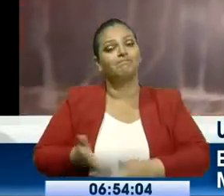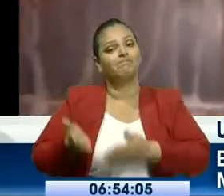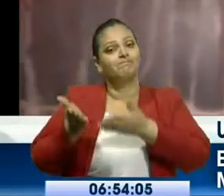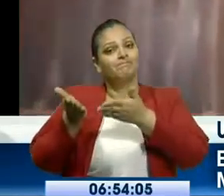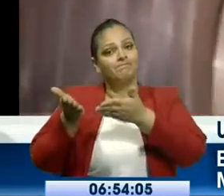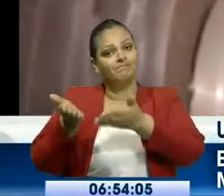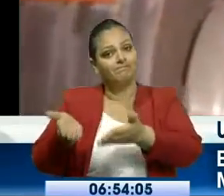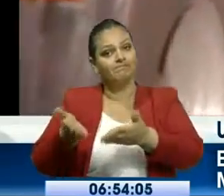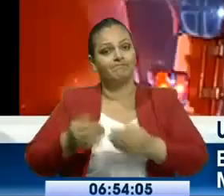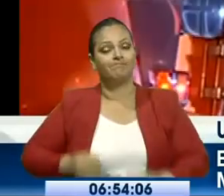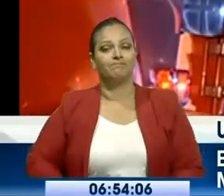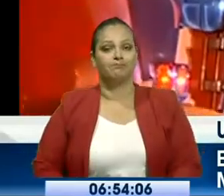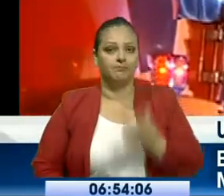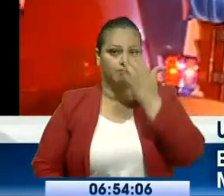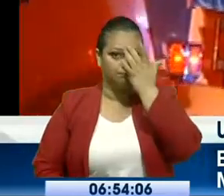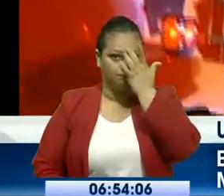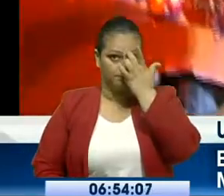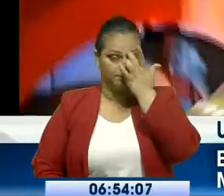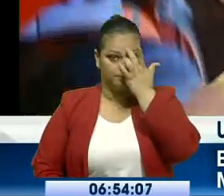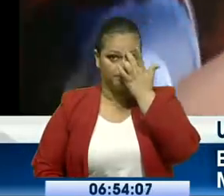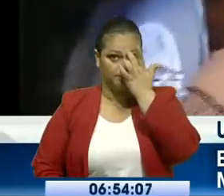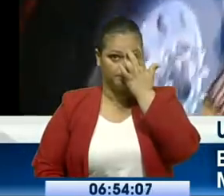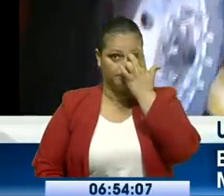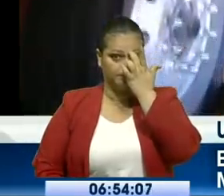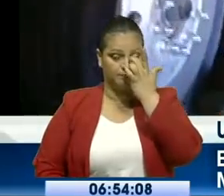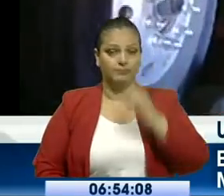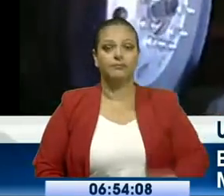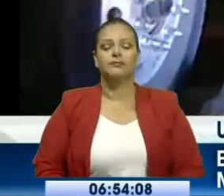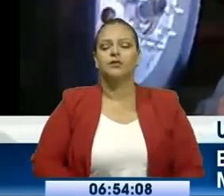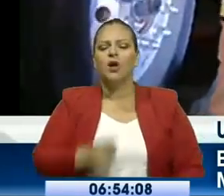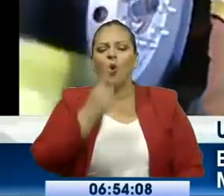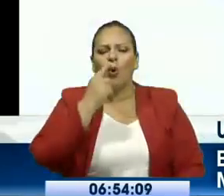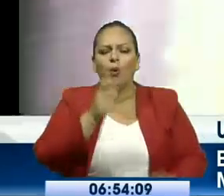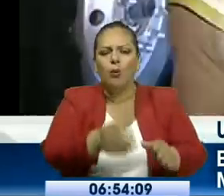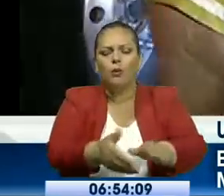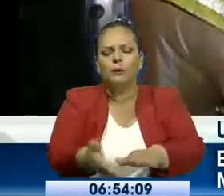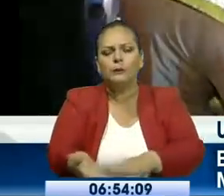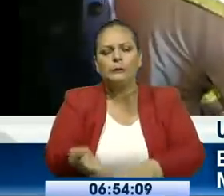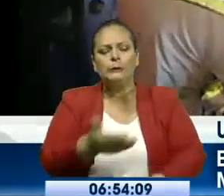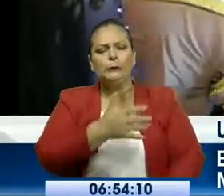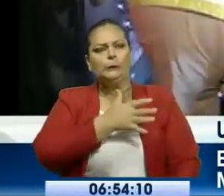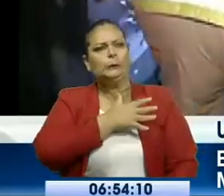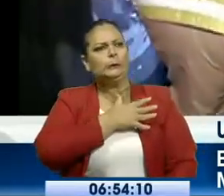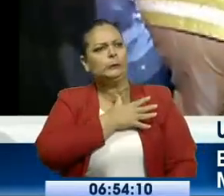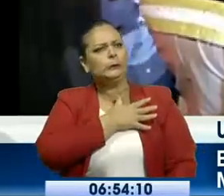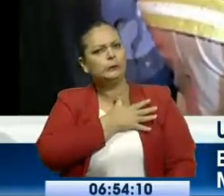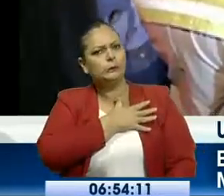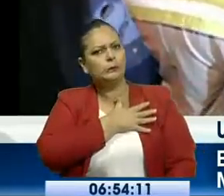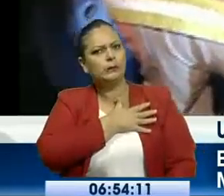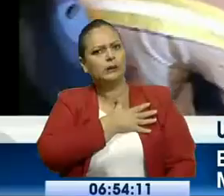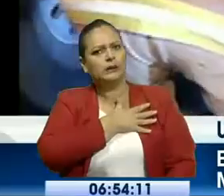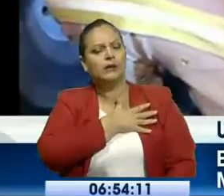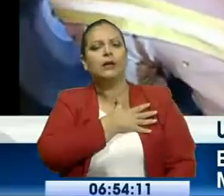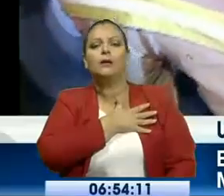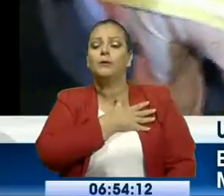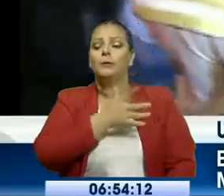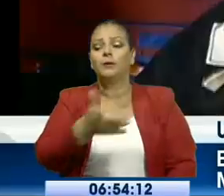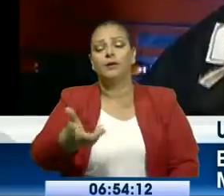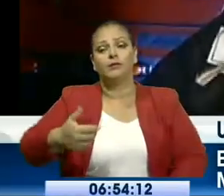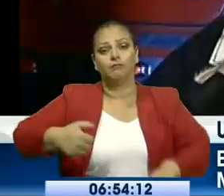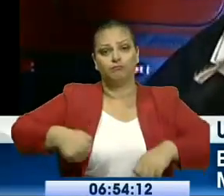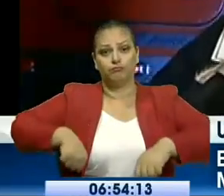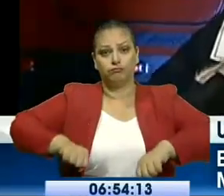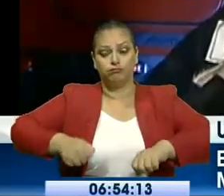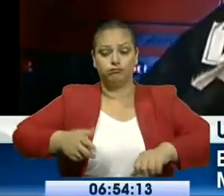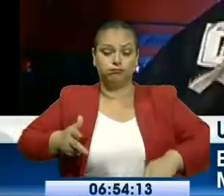derivó al accidente. Desgraciadamente hemos encontrado una persona sin signos vitales, la misma pues que ha sufrido una colisión con